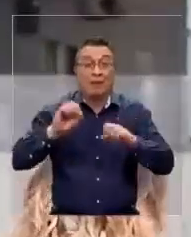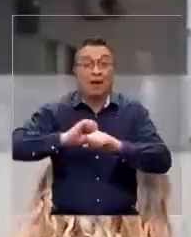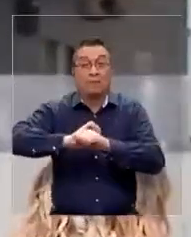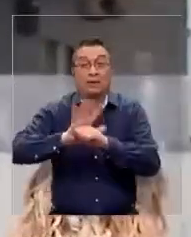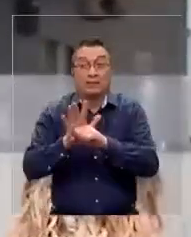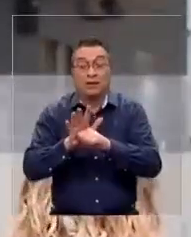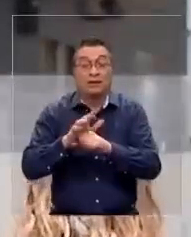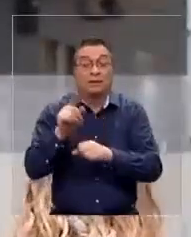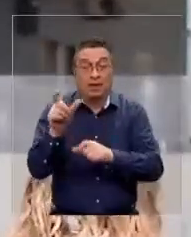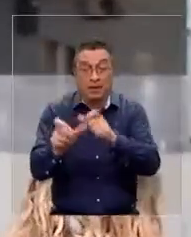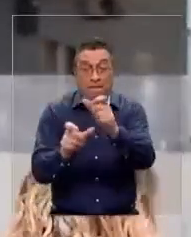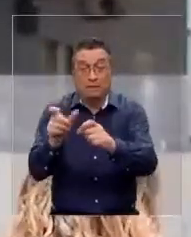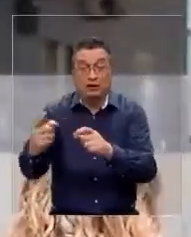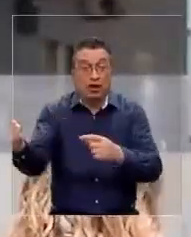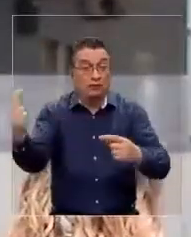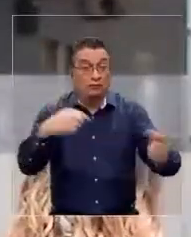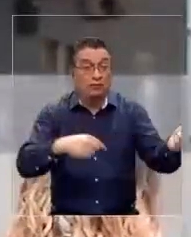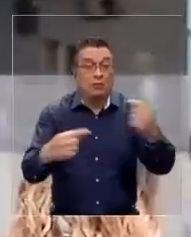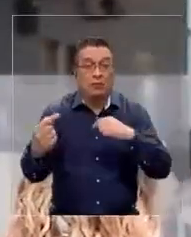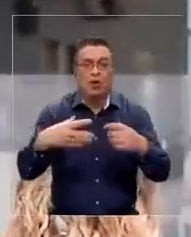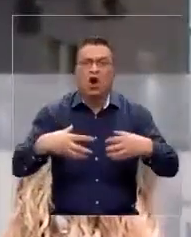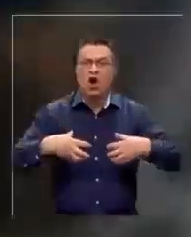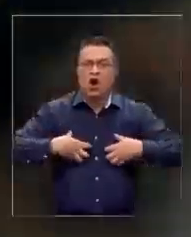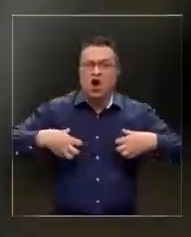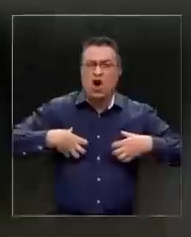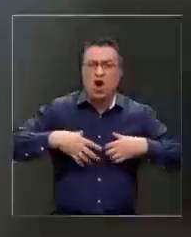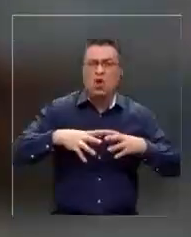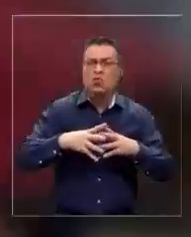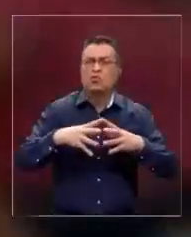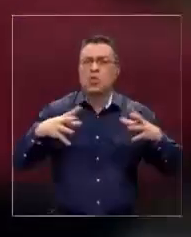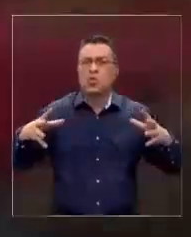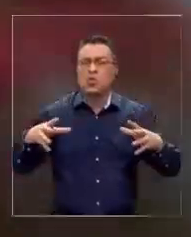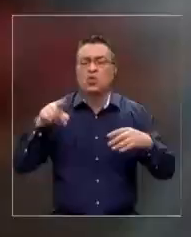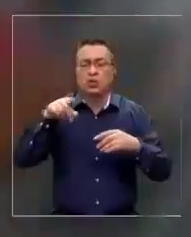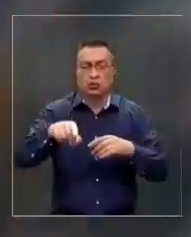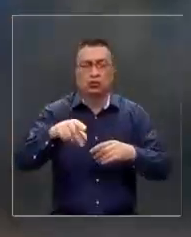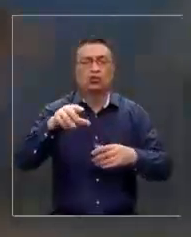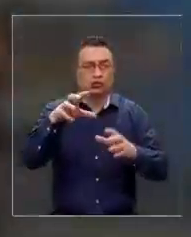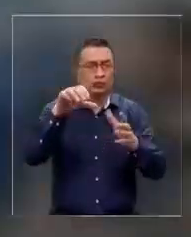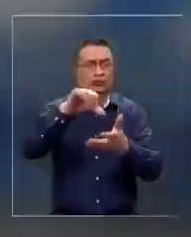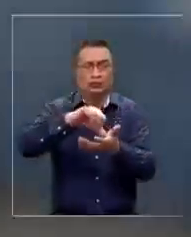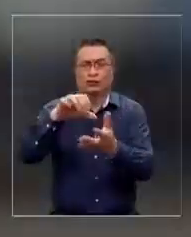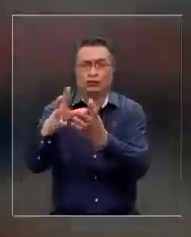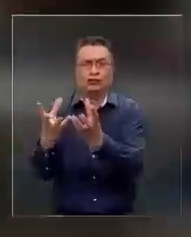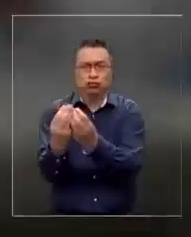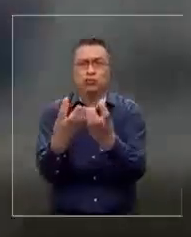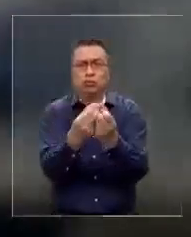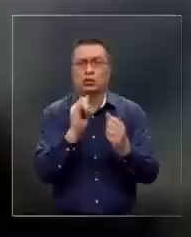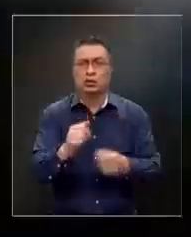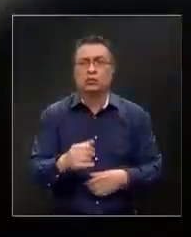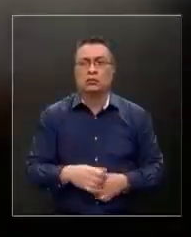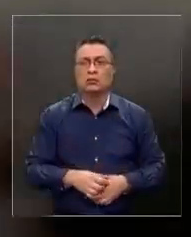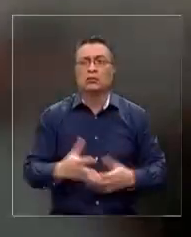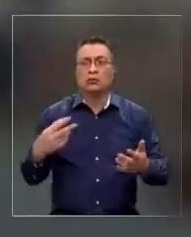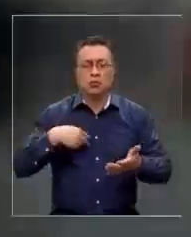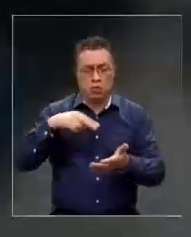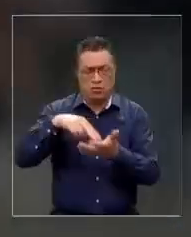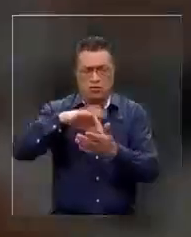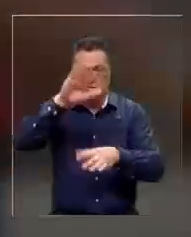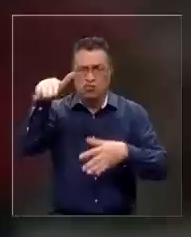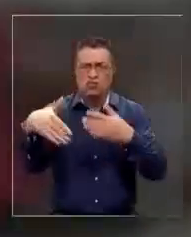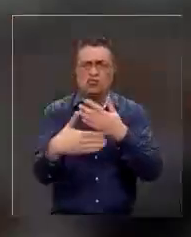los funcionarios, o sea, los usuarios en general están llegando muy agresivos. La realidad es que los centros están colapsados. ¿Cómo vaya a esperar toda la noche?